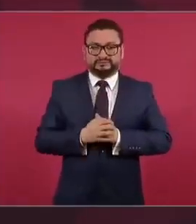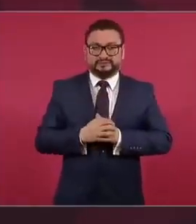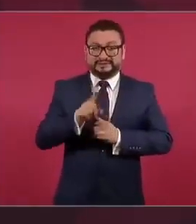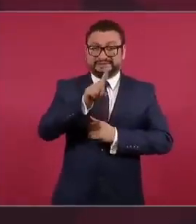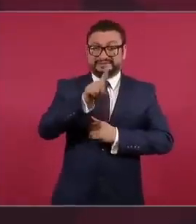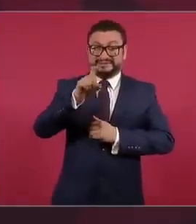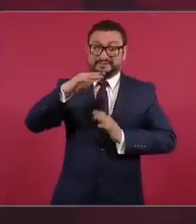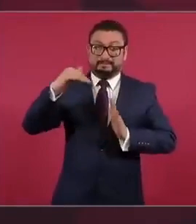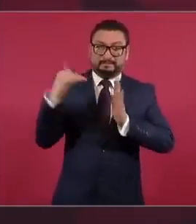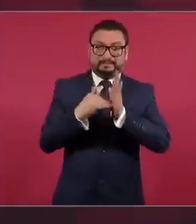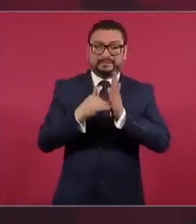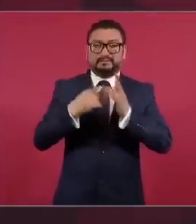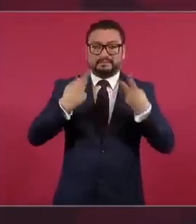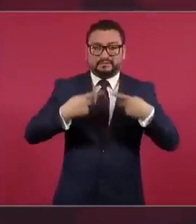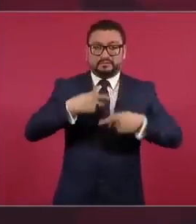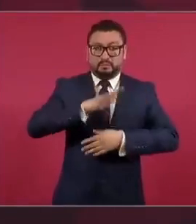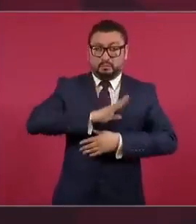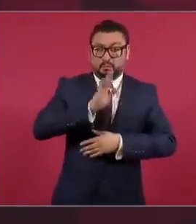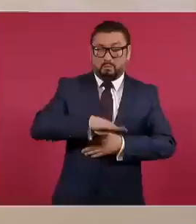100,000 muertos,